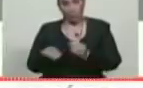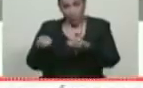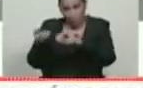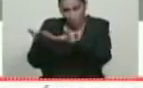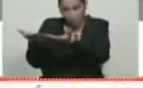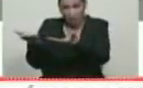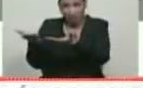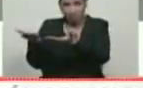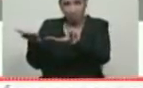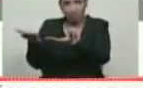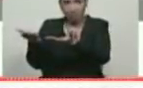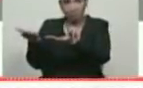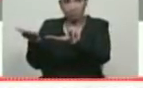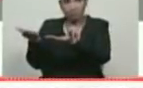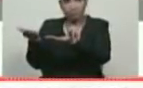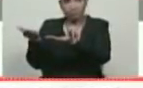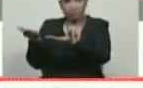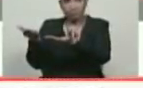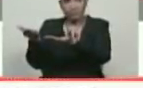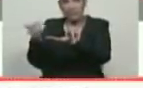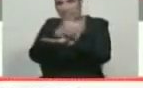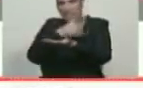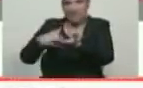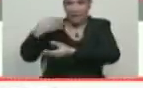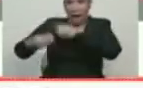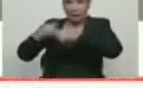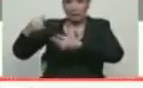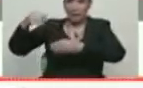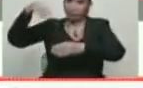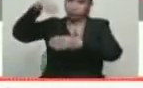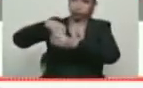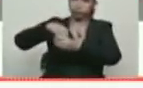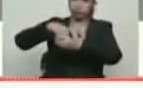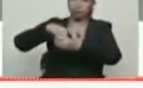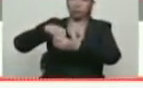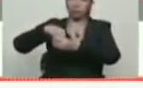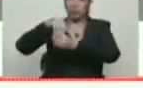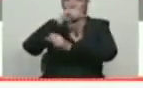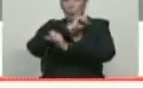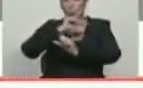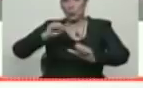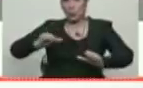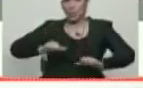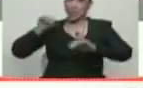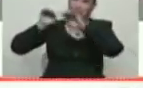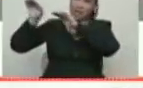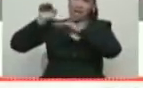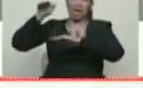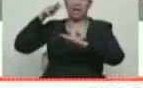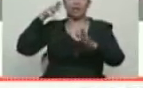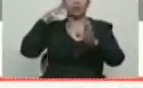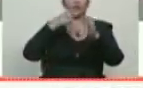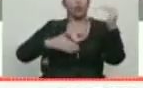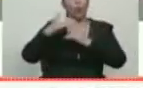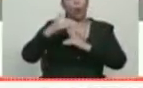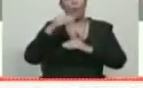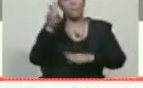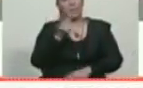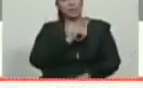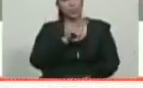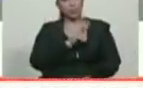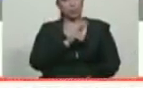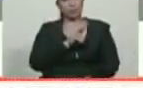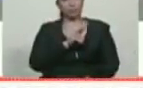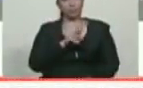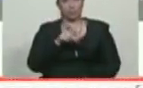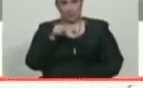ustedes los que están añorando una invasión de fuerzas extranjeras sobre Venezuela.